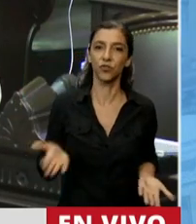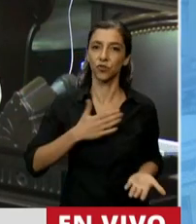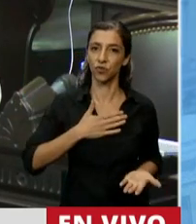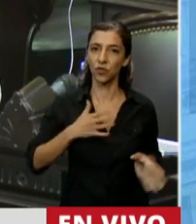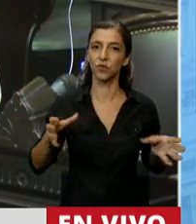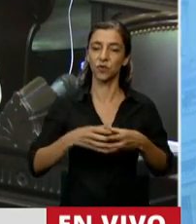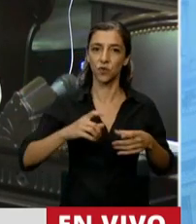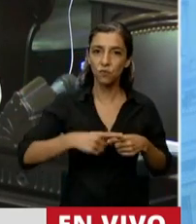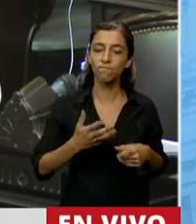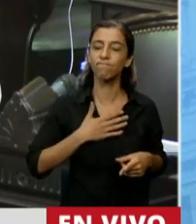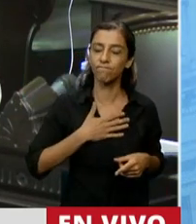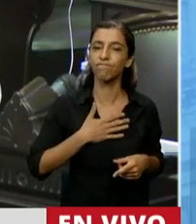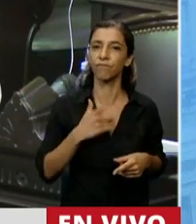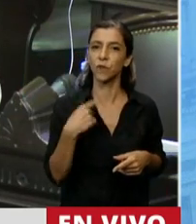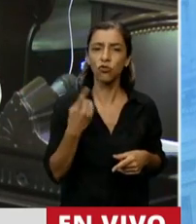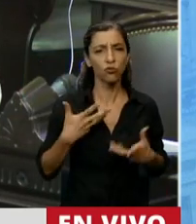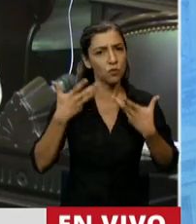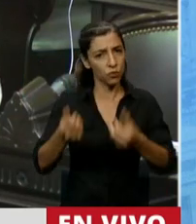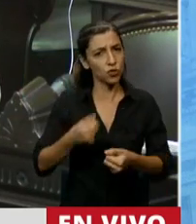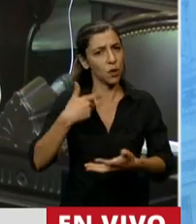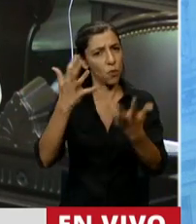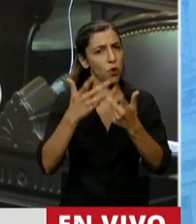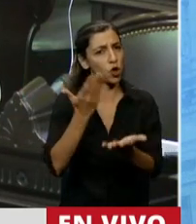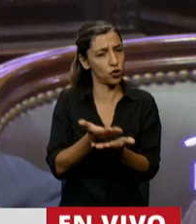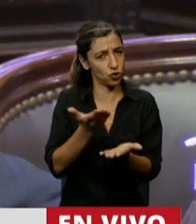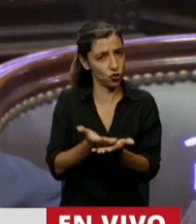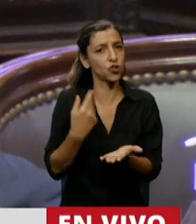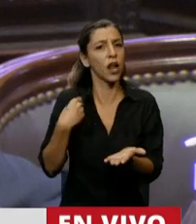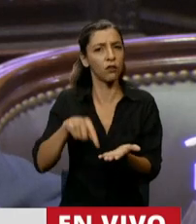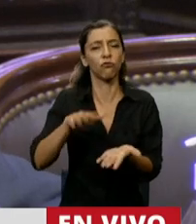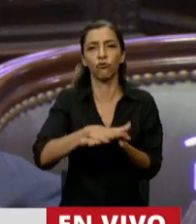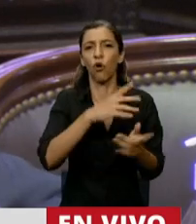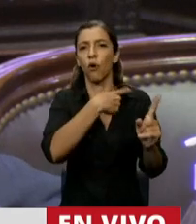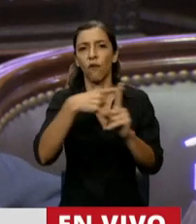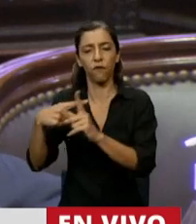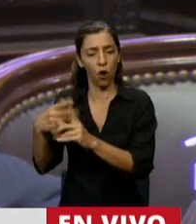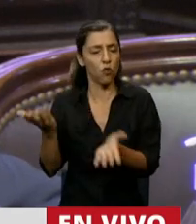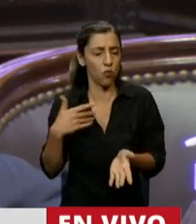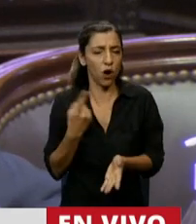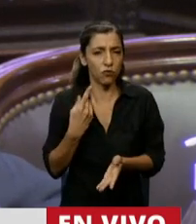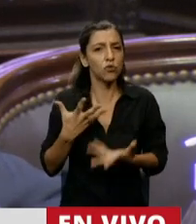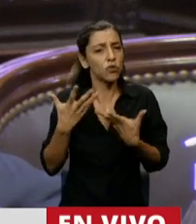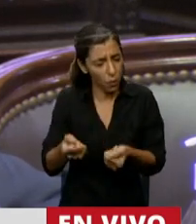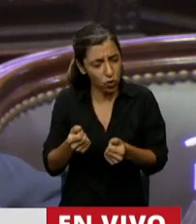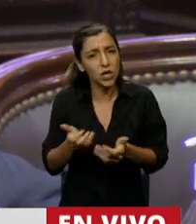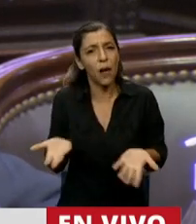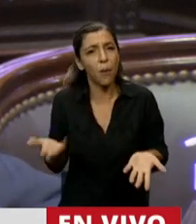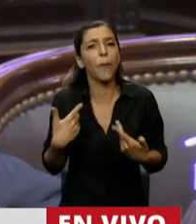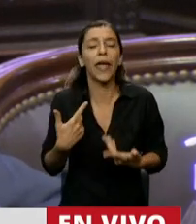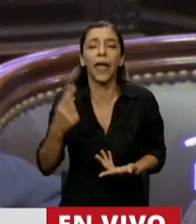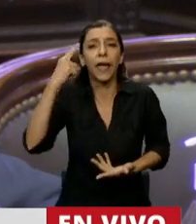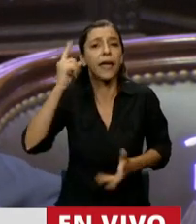interbloque vamos a acompañar este proyecto que establece la fórmula jubilatoria para los jubilados. Y creemos